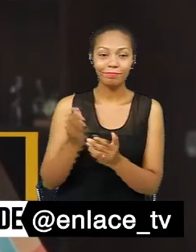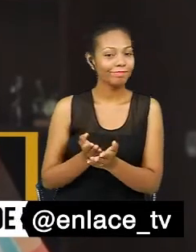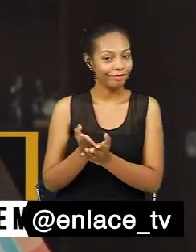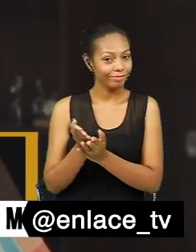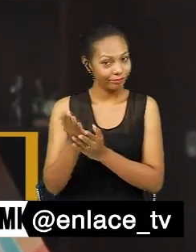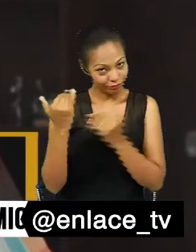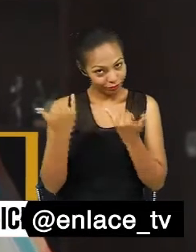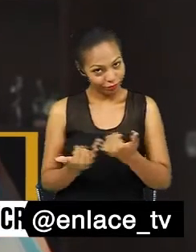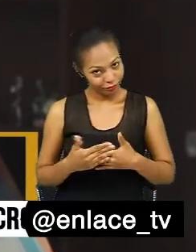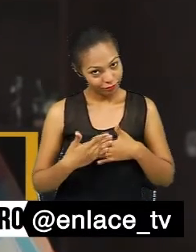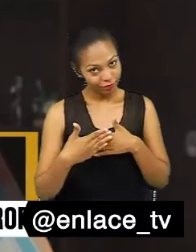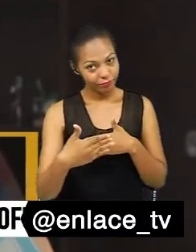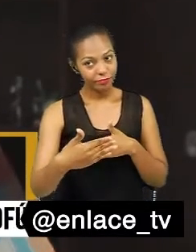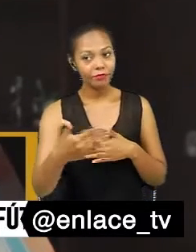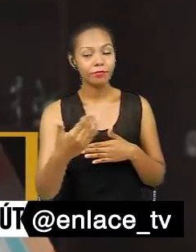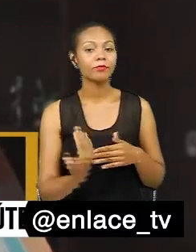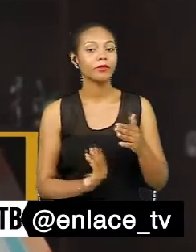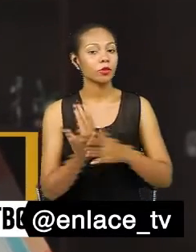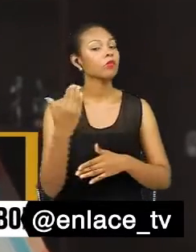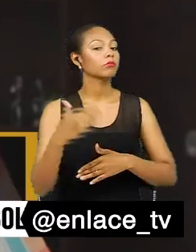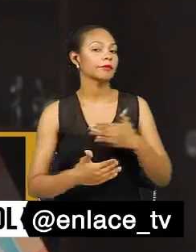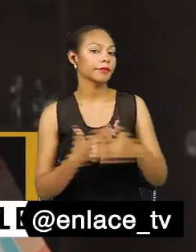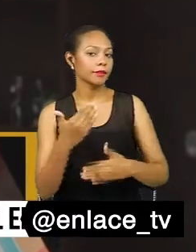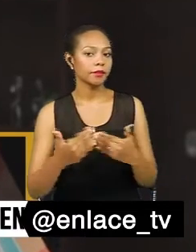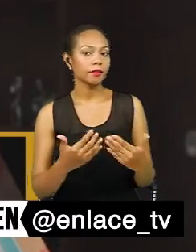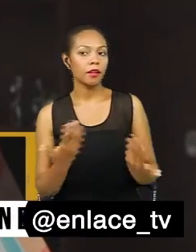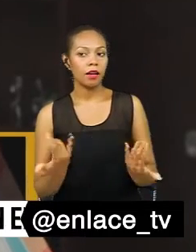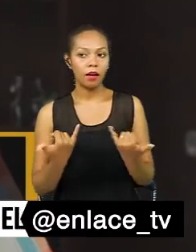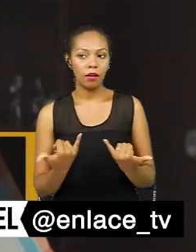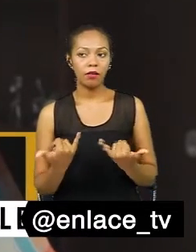hoy en este nuevo proceso. Ya tenemos nuestra carta de